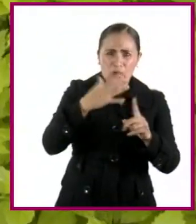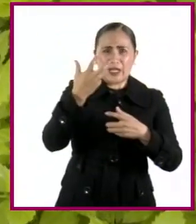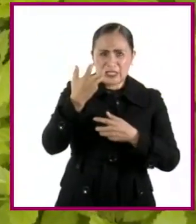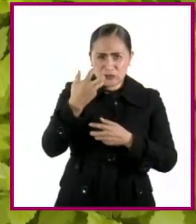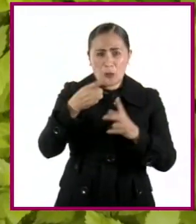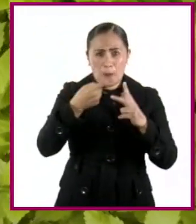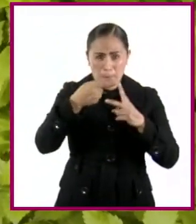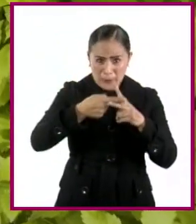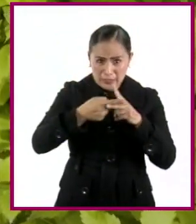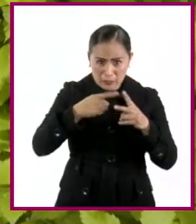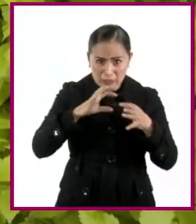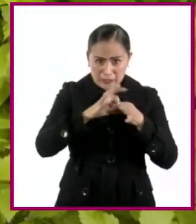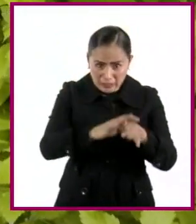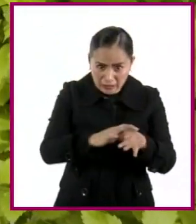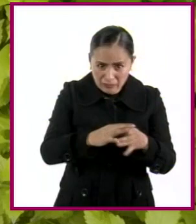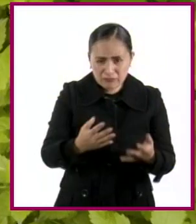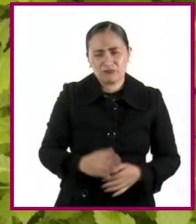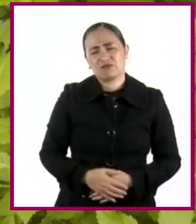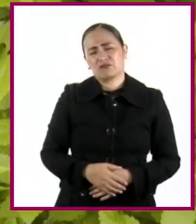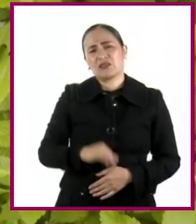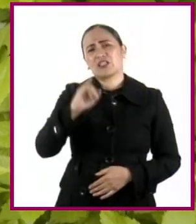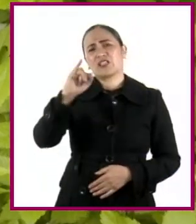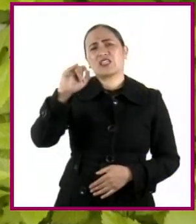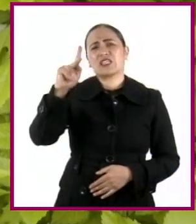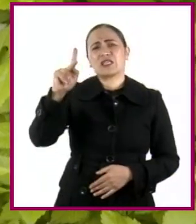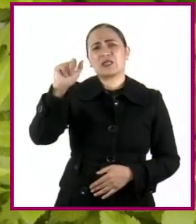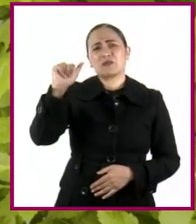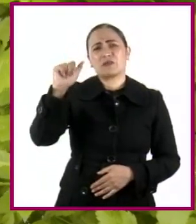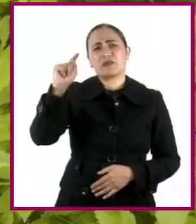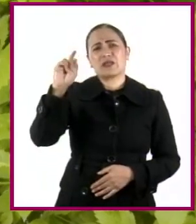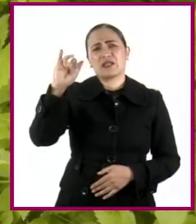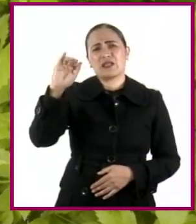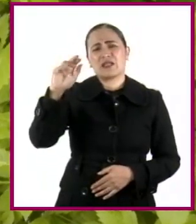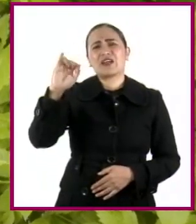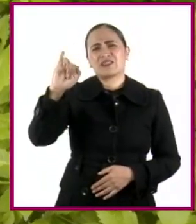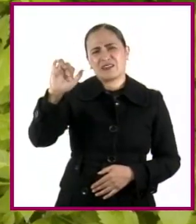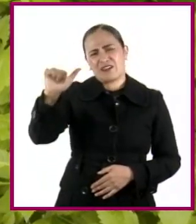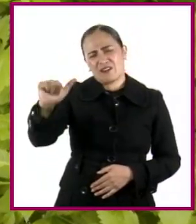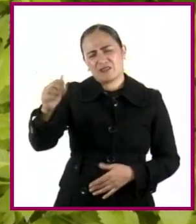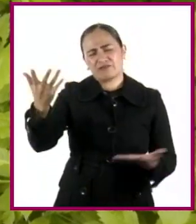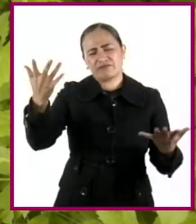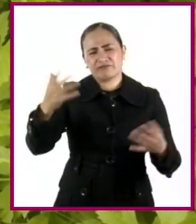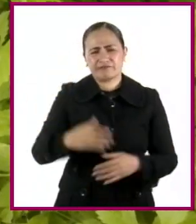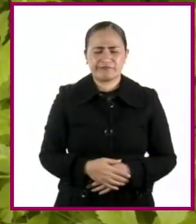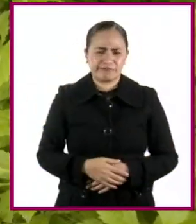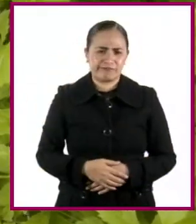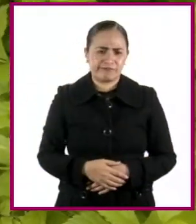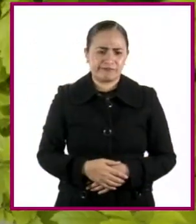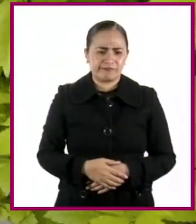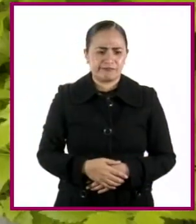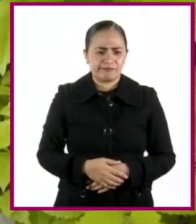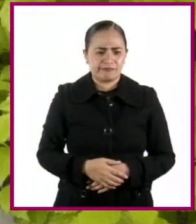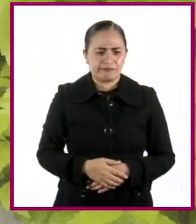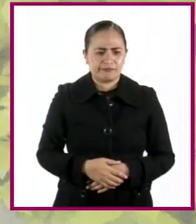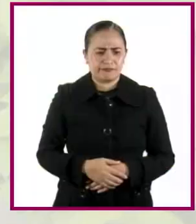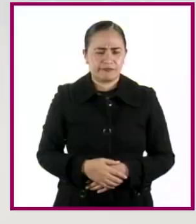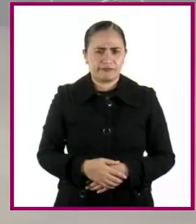sabes? Hipatia, Hipatia. Ay, Hipatia.